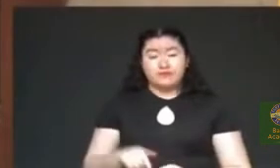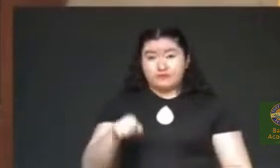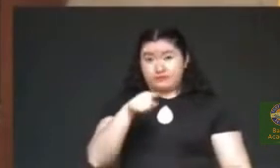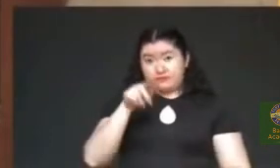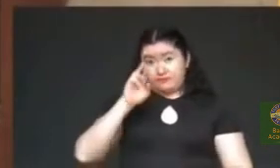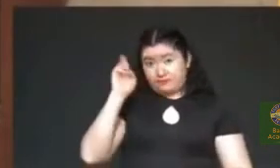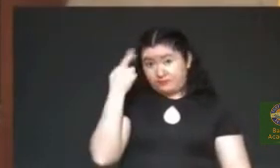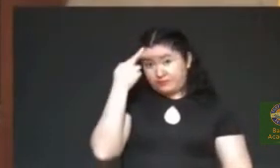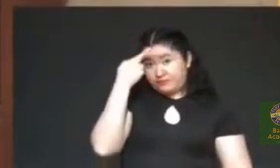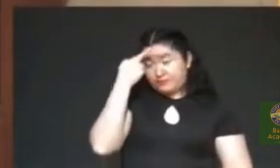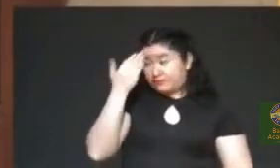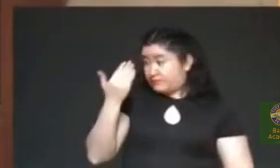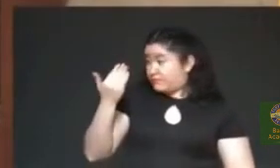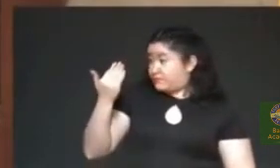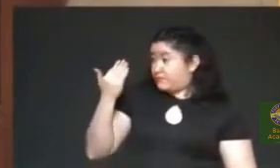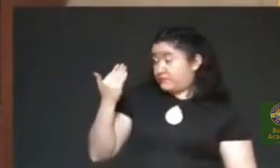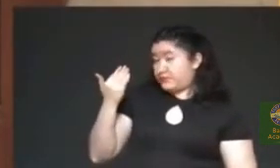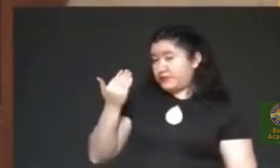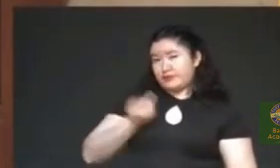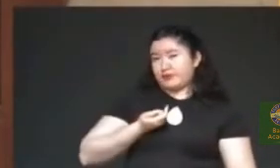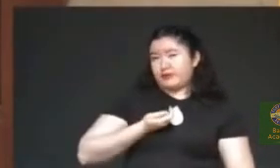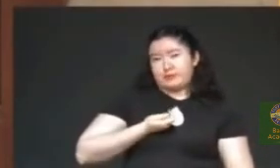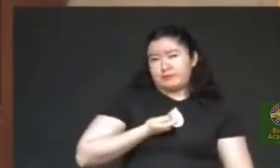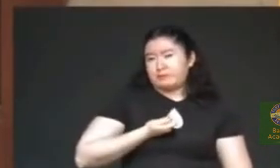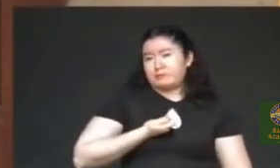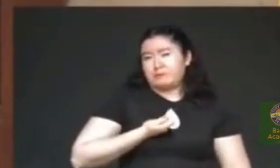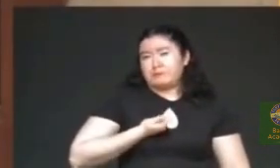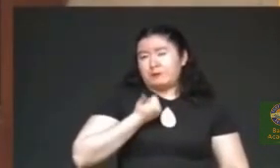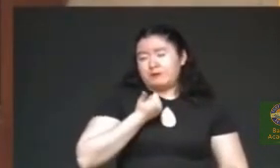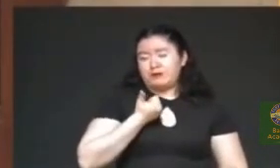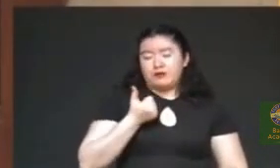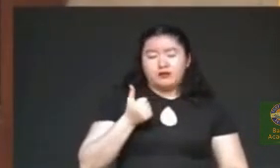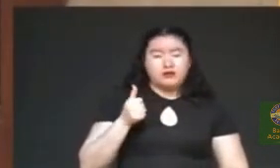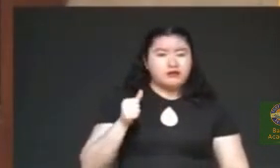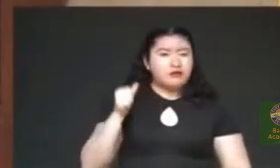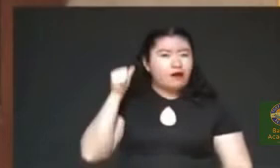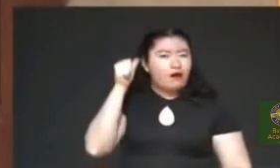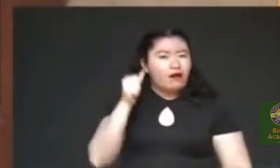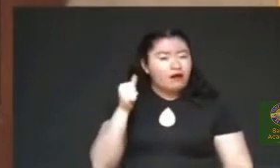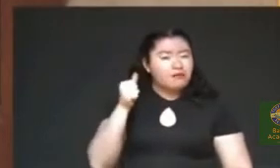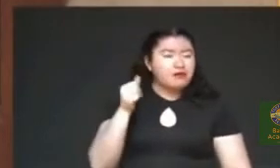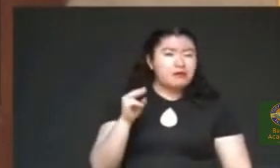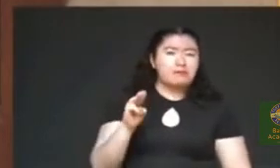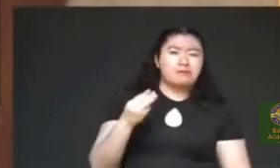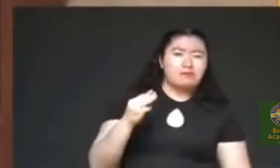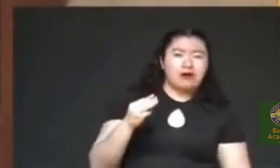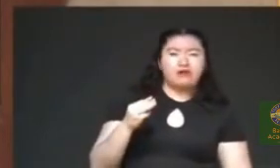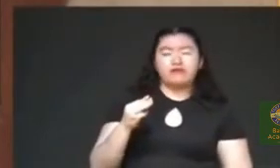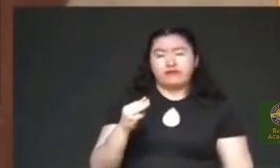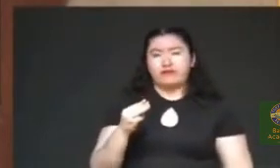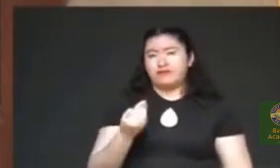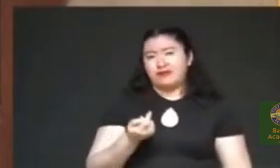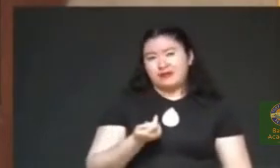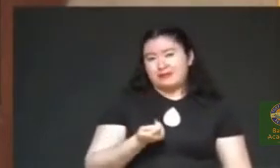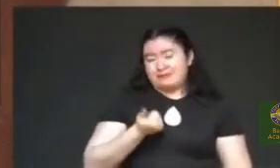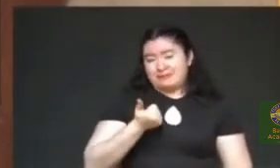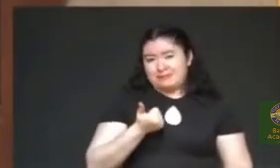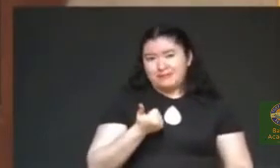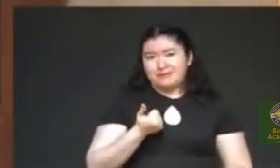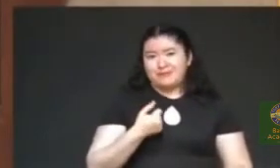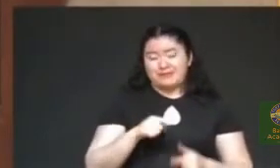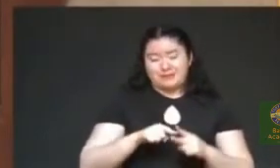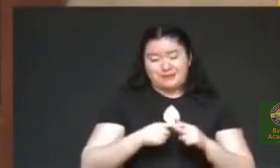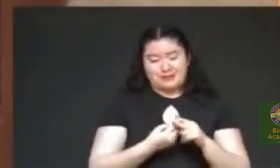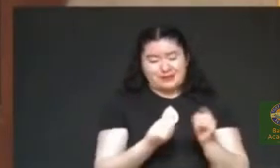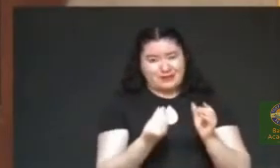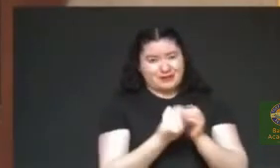cuando hicimos un primer diagnóstico en abril-mayo para el primer inicio de clases, en